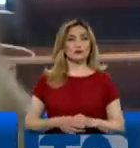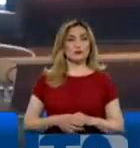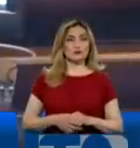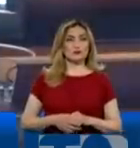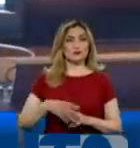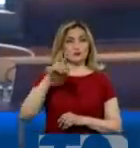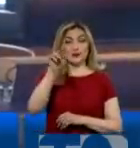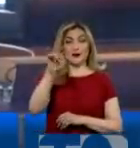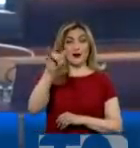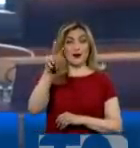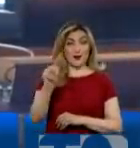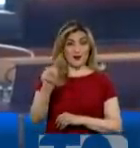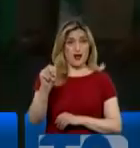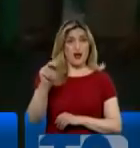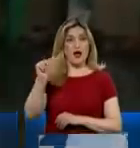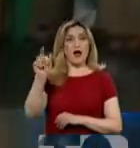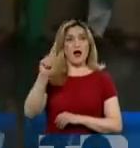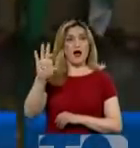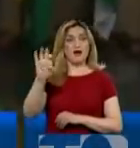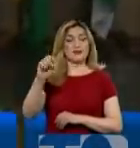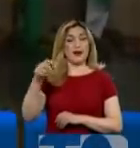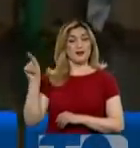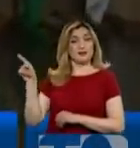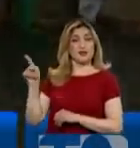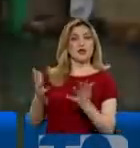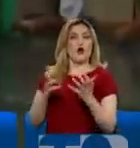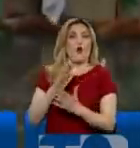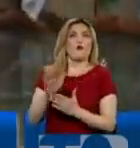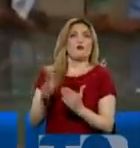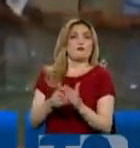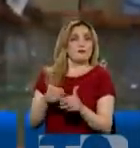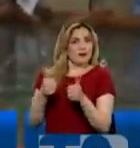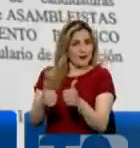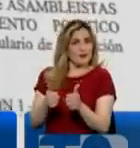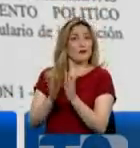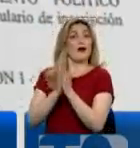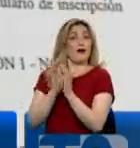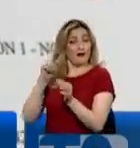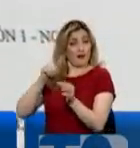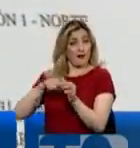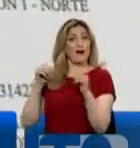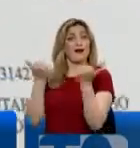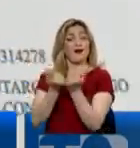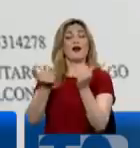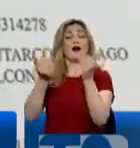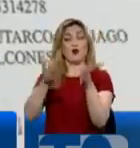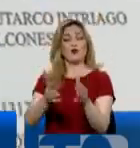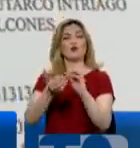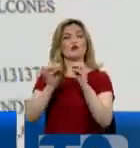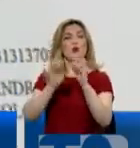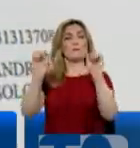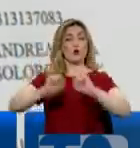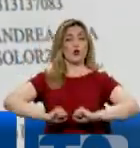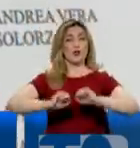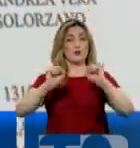karim arteaga busca su reelección para el siguiente periodo legislativo presentó su solicitud de inscripción por el movimiento podemos de paúl